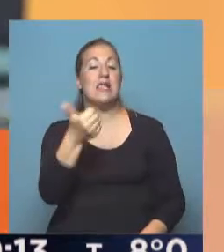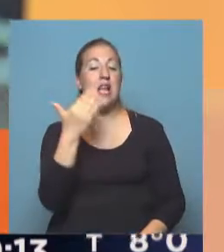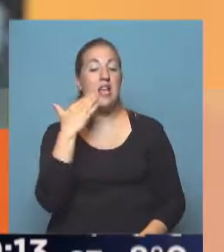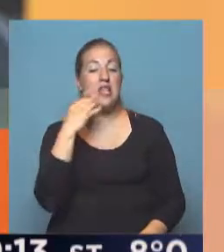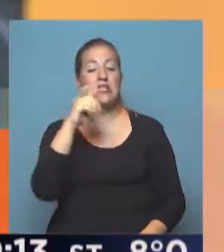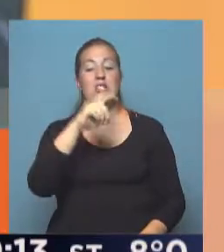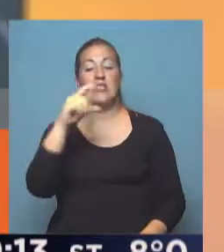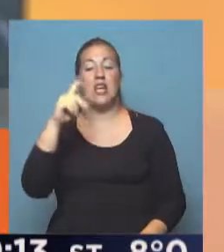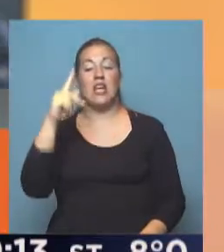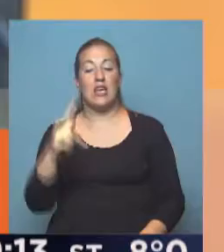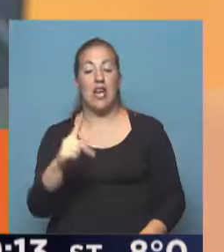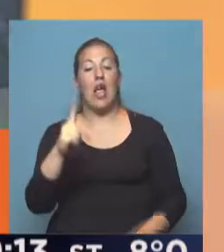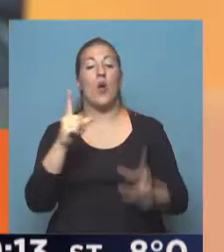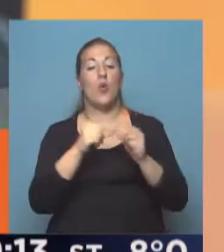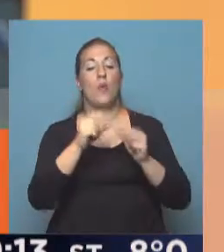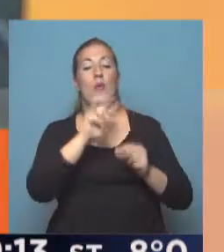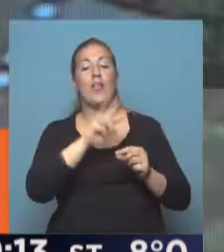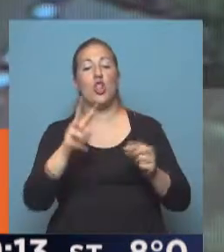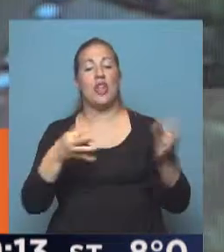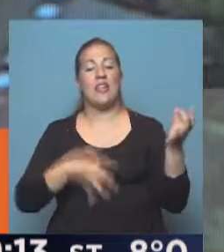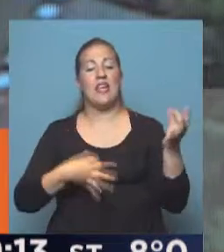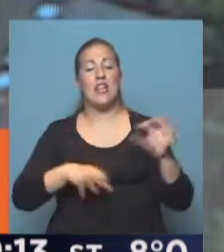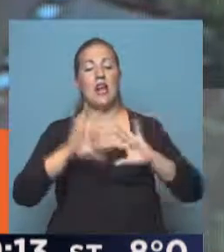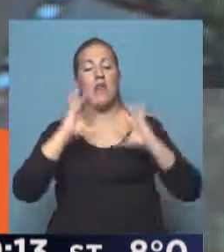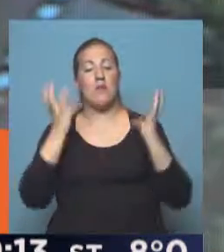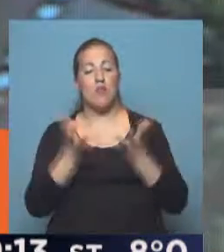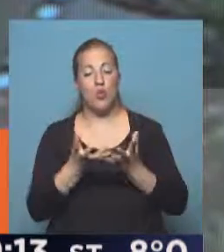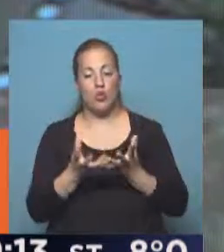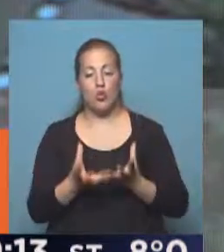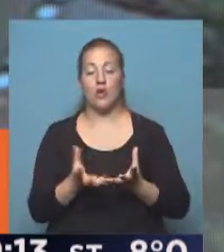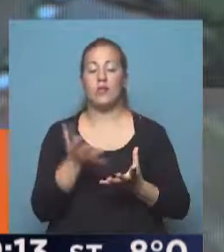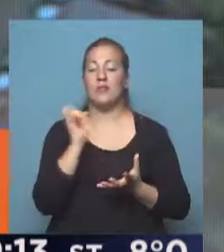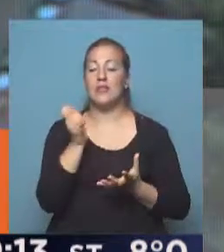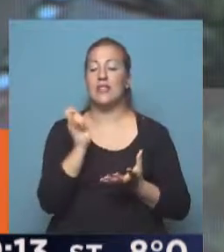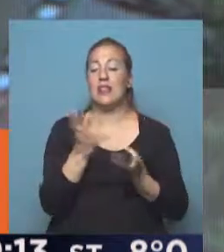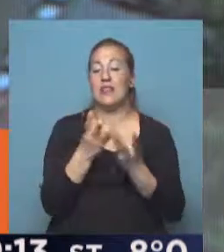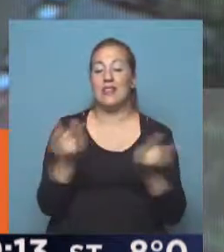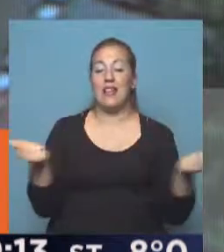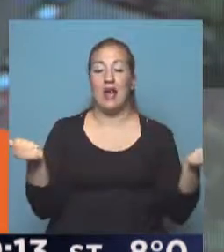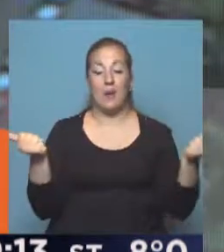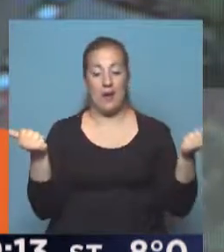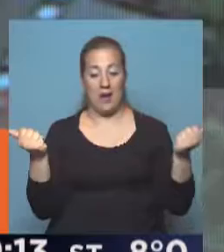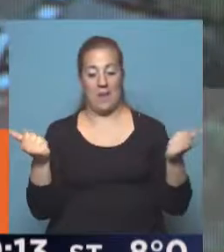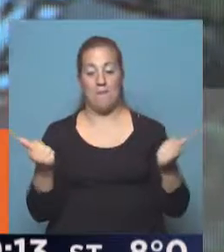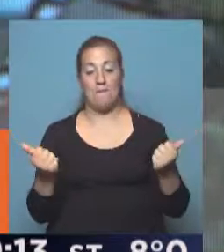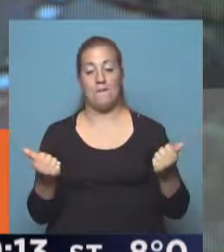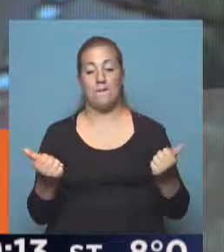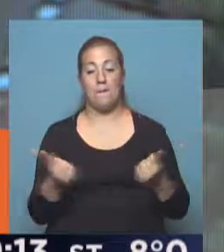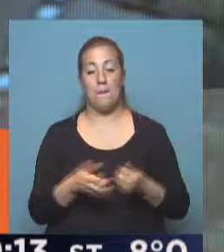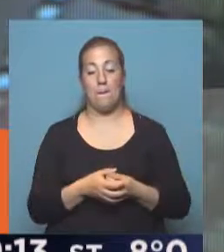22 de guitarras del mundo si estamos finalizando esta edición